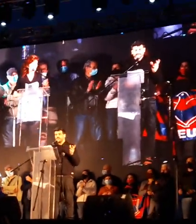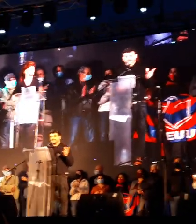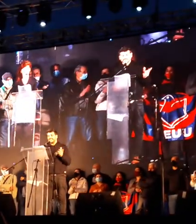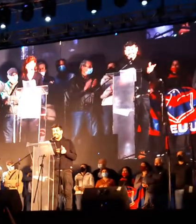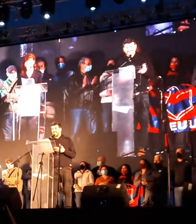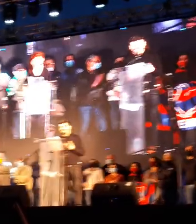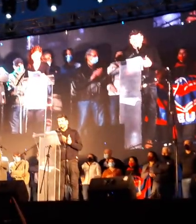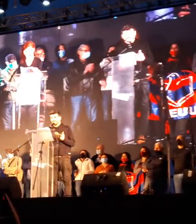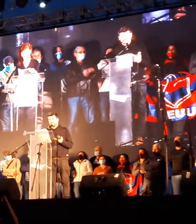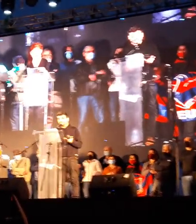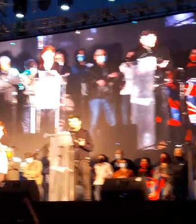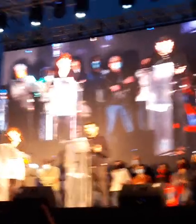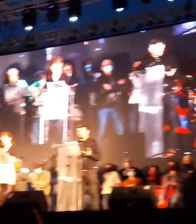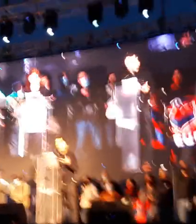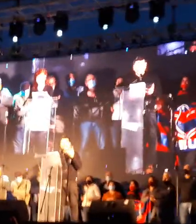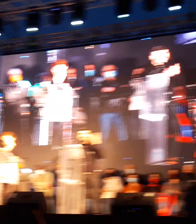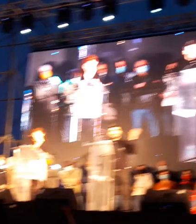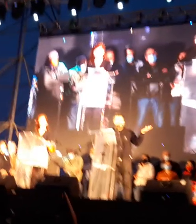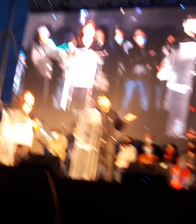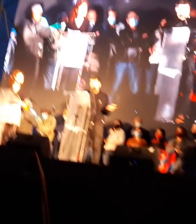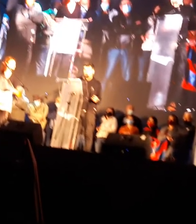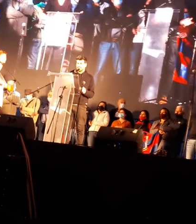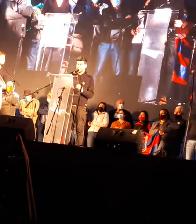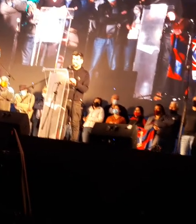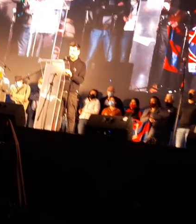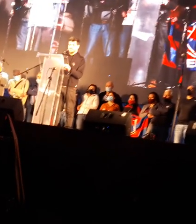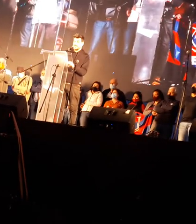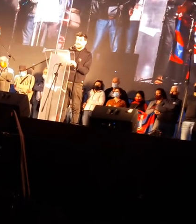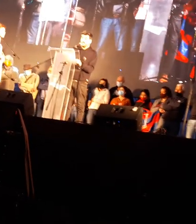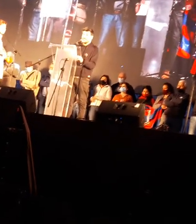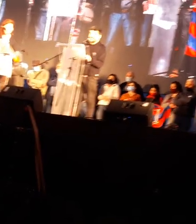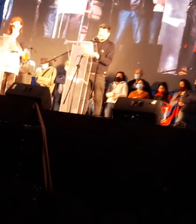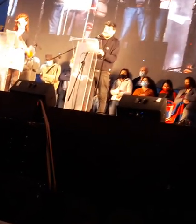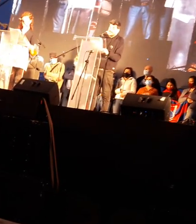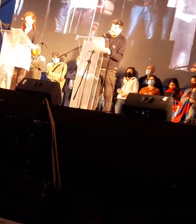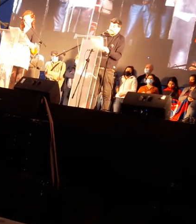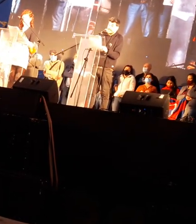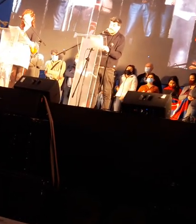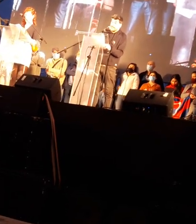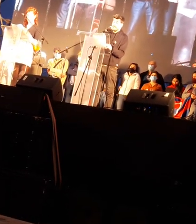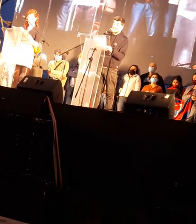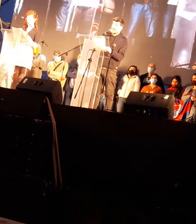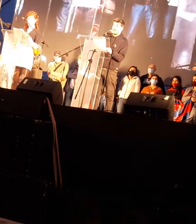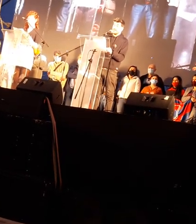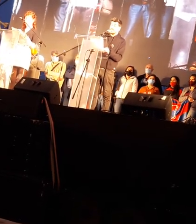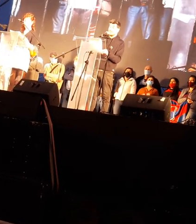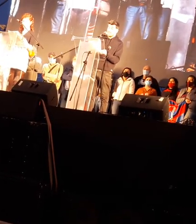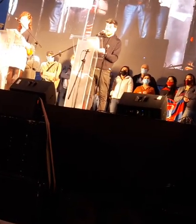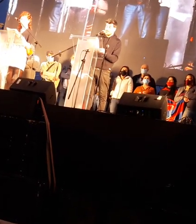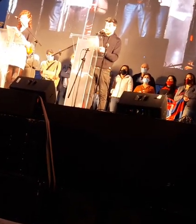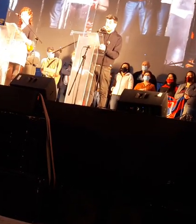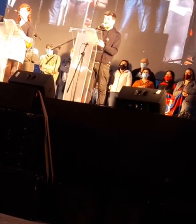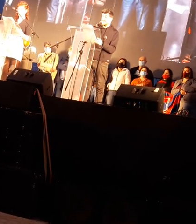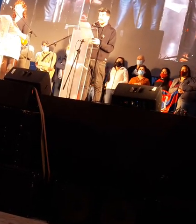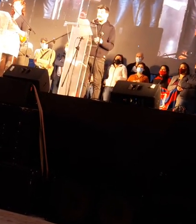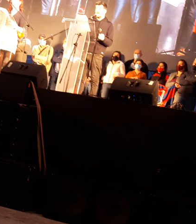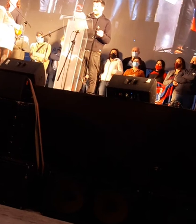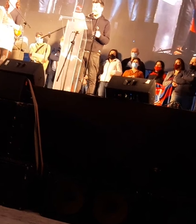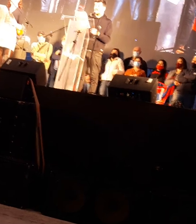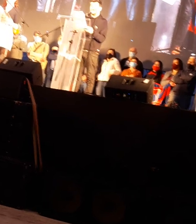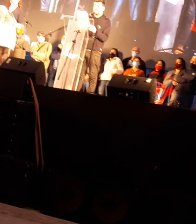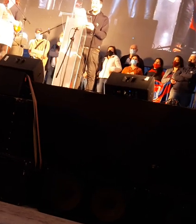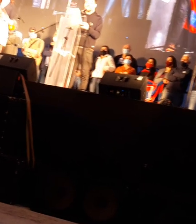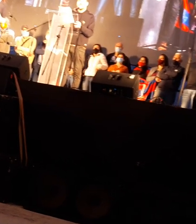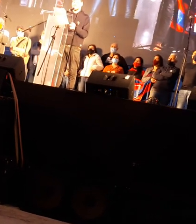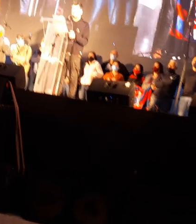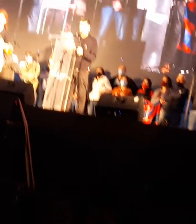Quienes impulsan la ley se preguntan, ¿qué ha cambiado a partir de la LUC? Y la respuesta es sencilla, la puede dar cualquier uruguayo o uruguaya que vuelva